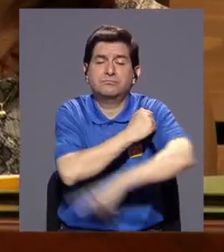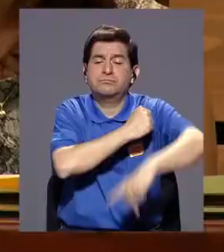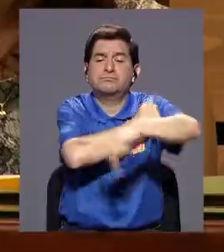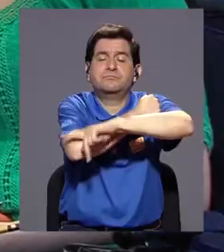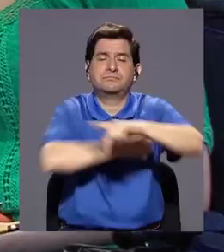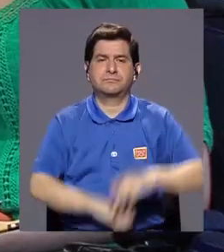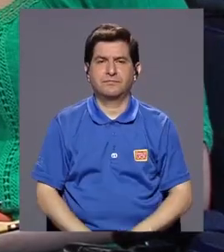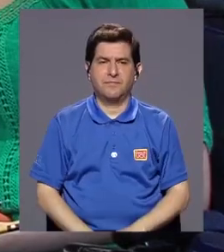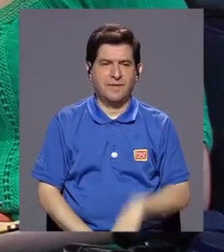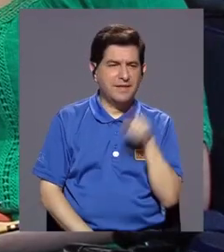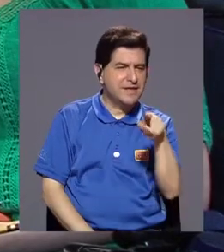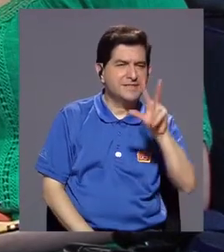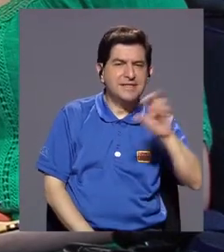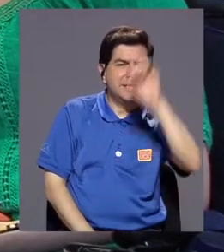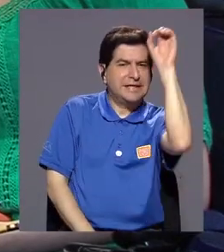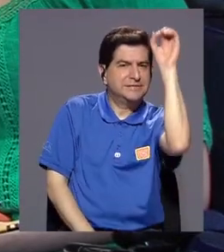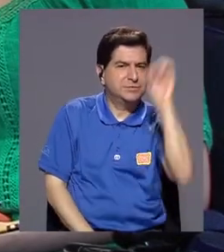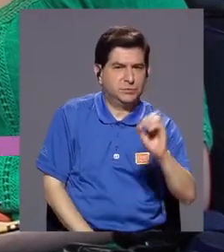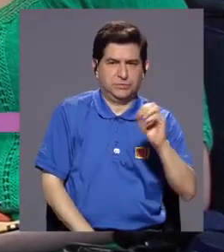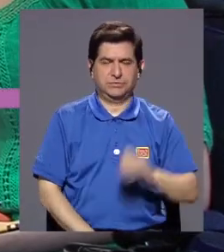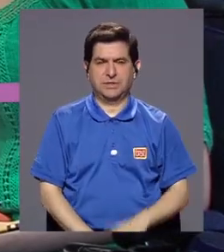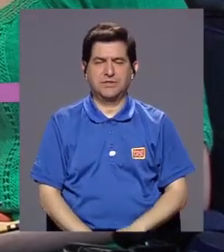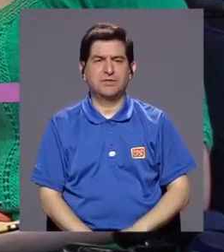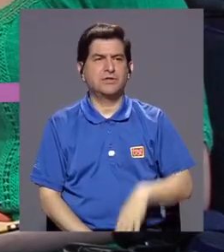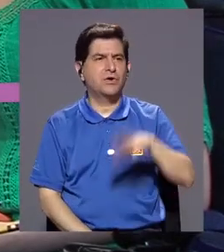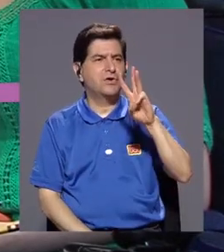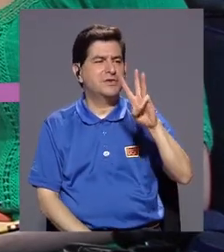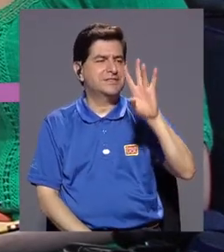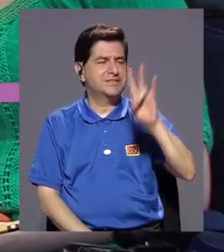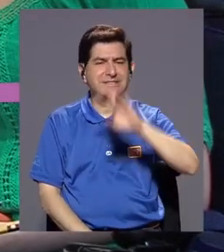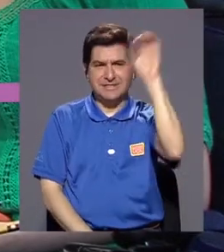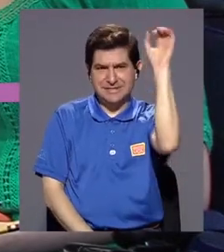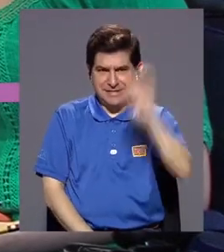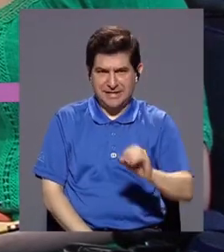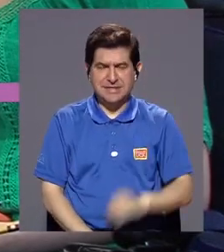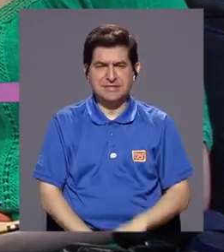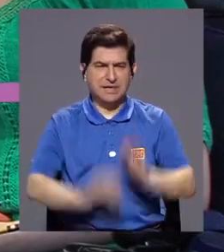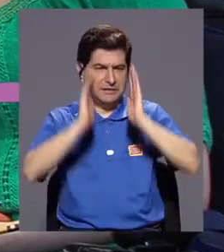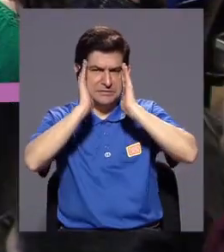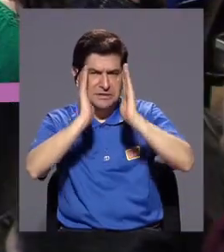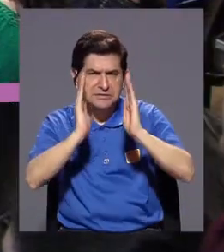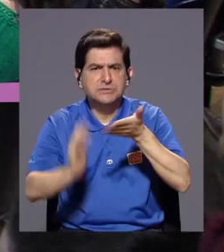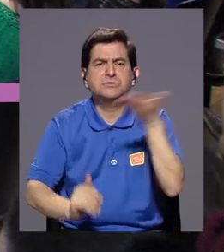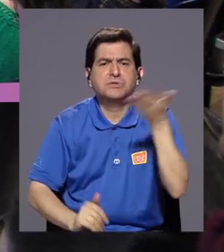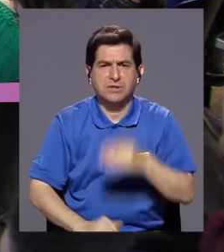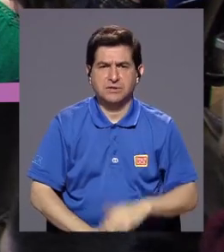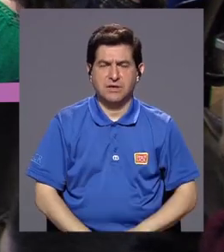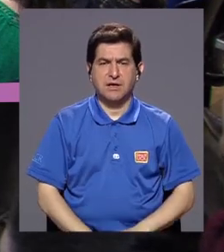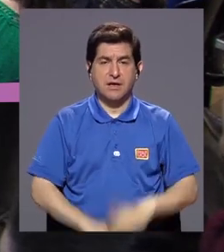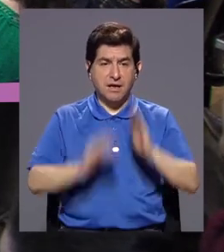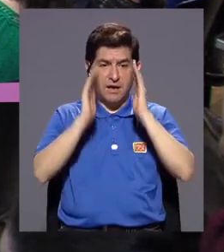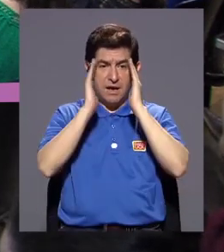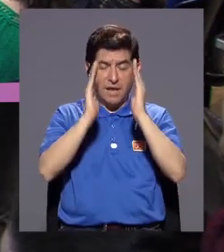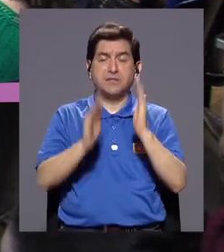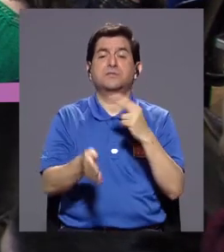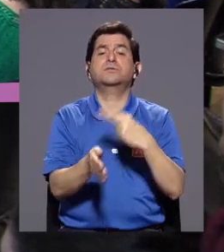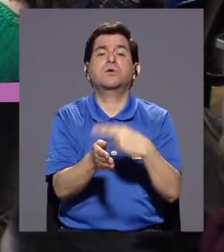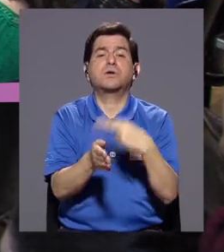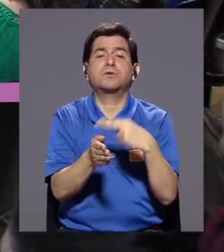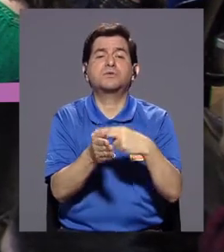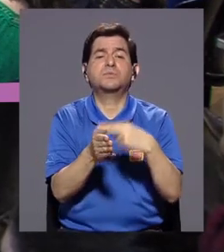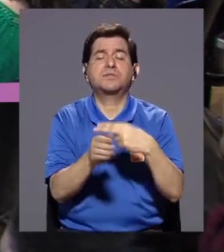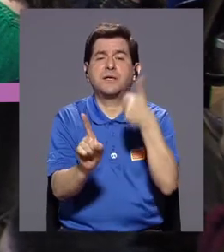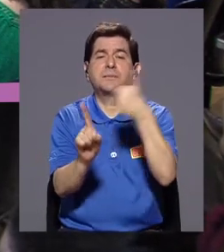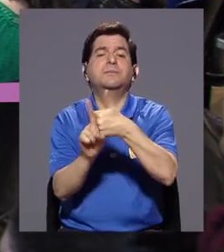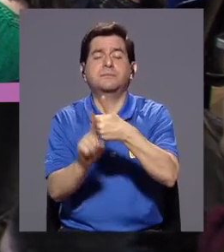del país. Que de ese 3%, el 67% es dedicado a atención